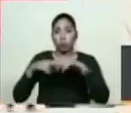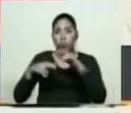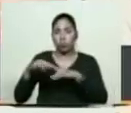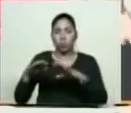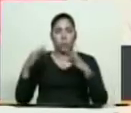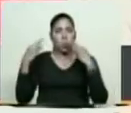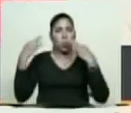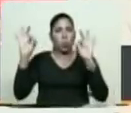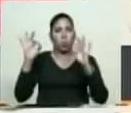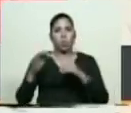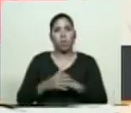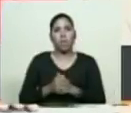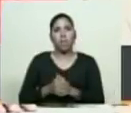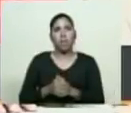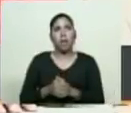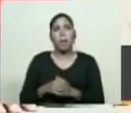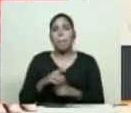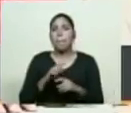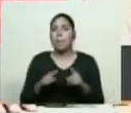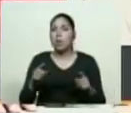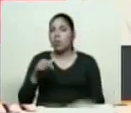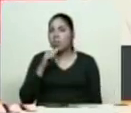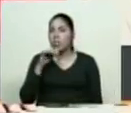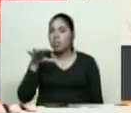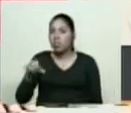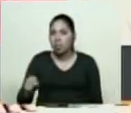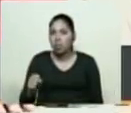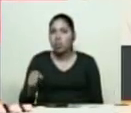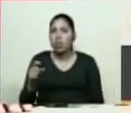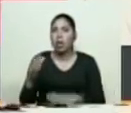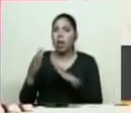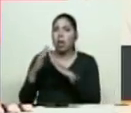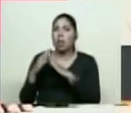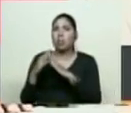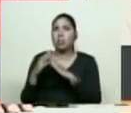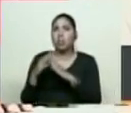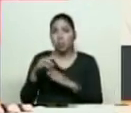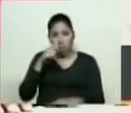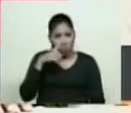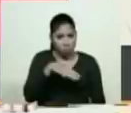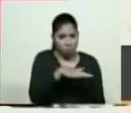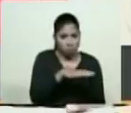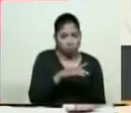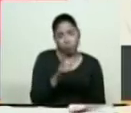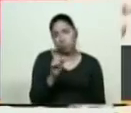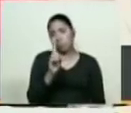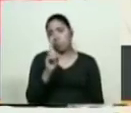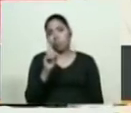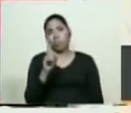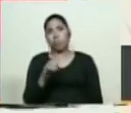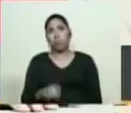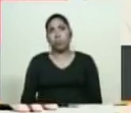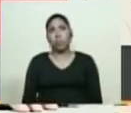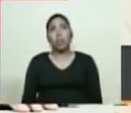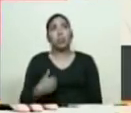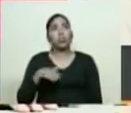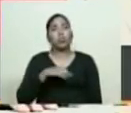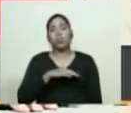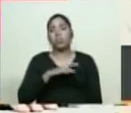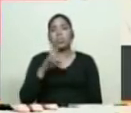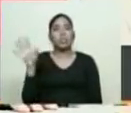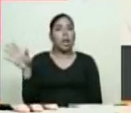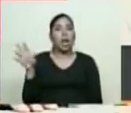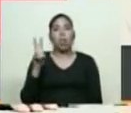¿Y quién podía acceder a esas 4.300 viviendas? ¿El pueblo? No. Nosotros estamos ya en 2 millones de viviendas.